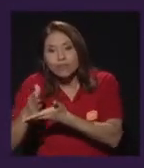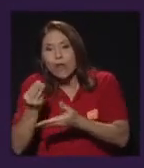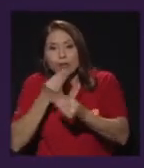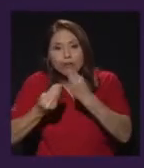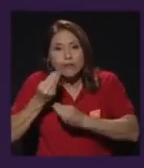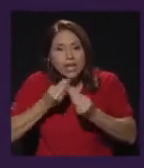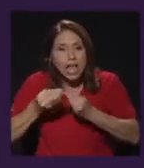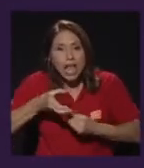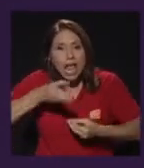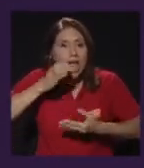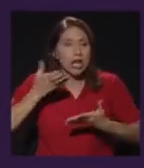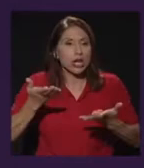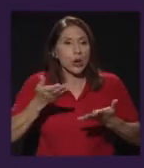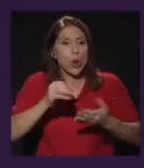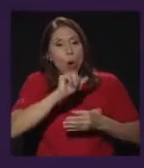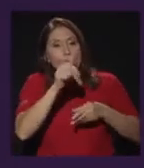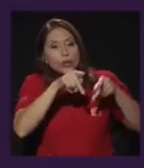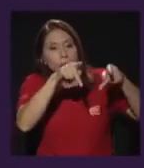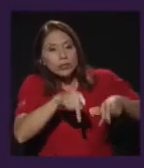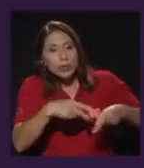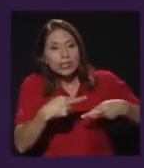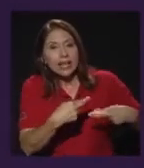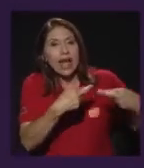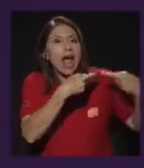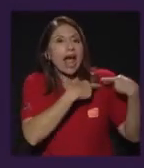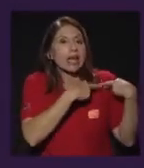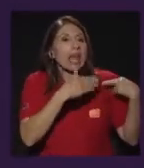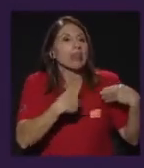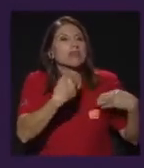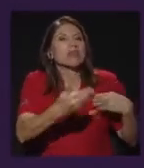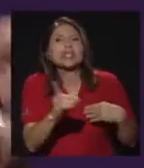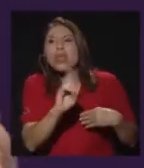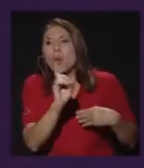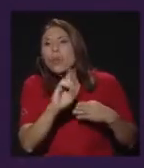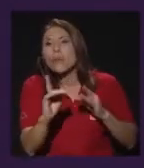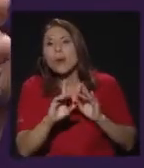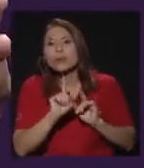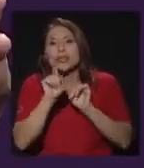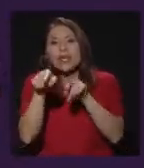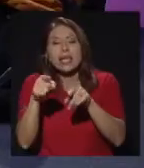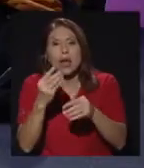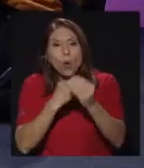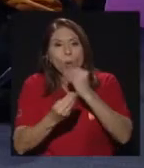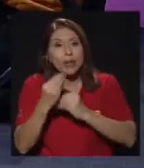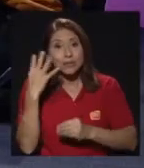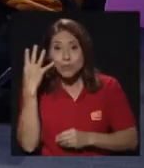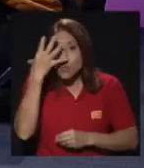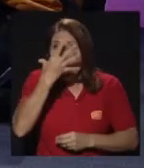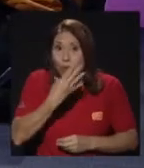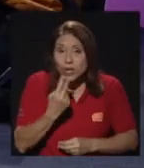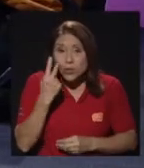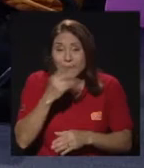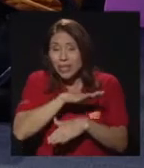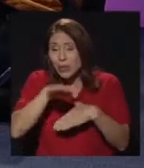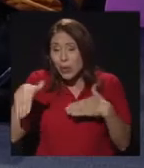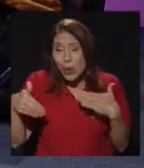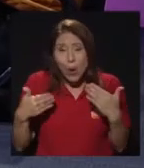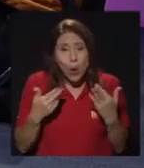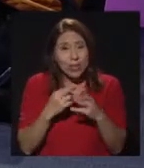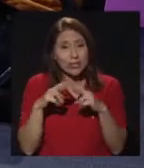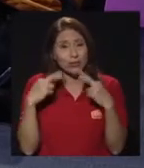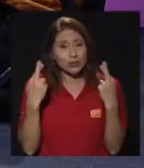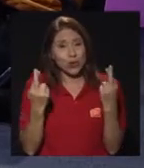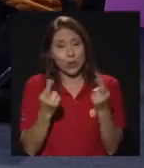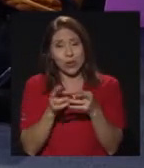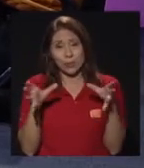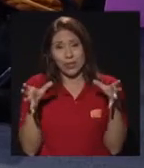encargó del lugar donde vamos a ir luego a comer. Y es muy lindo ver cómo nos reunimos todita en ese espacio